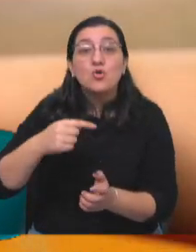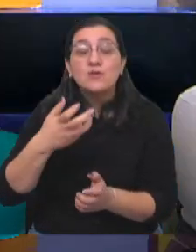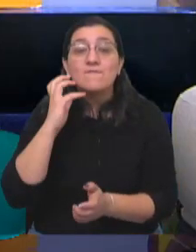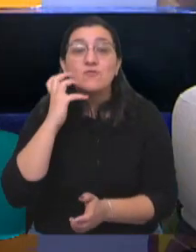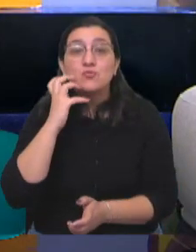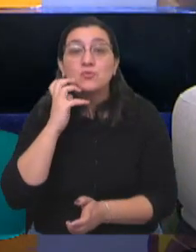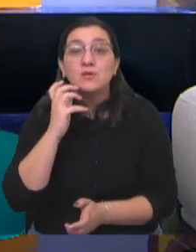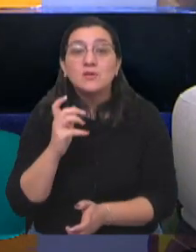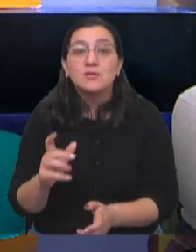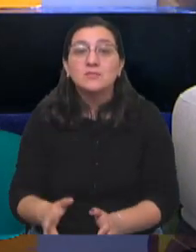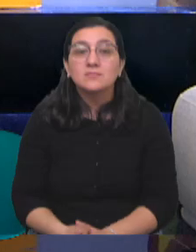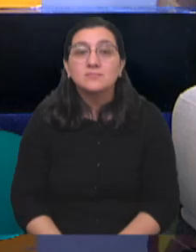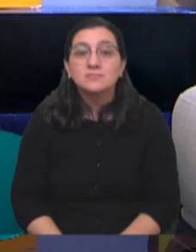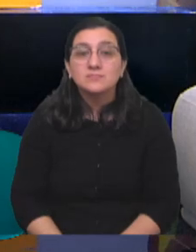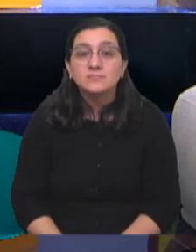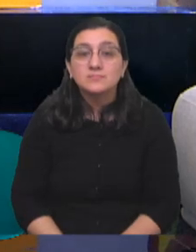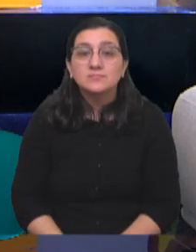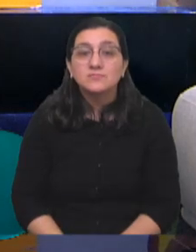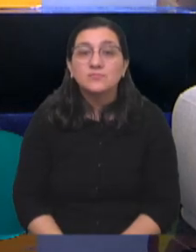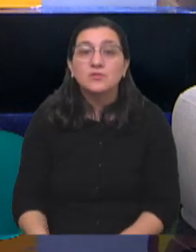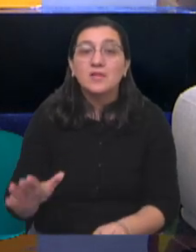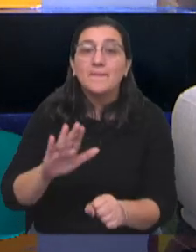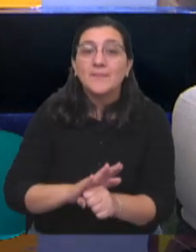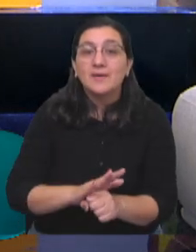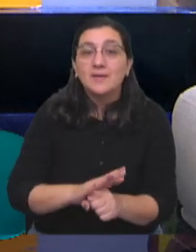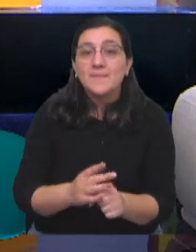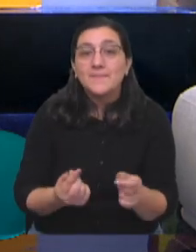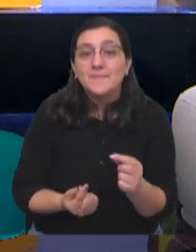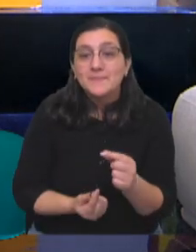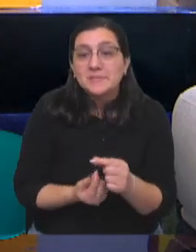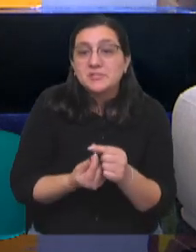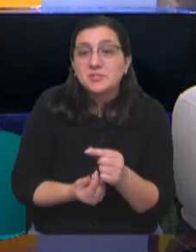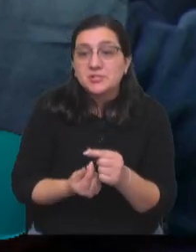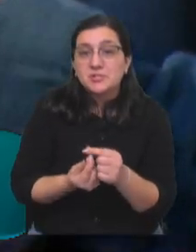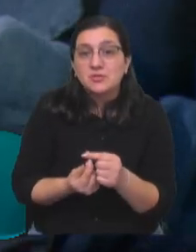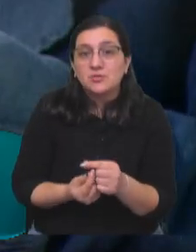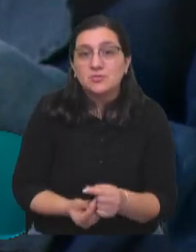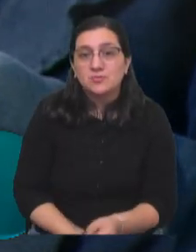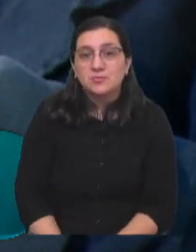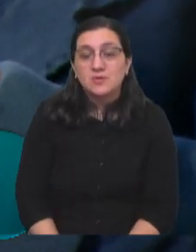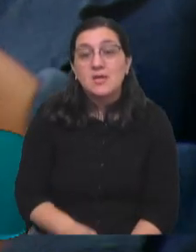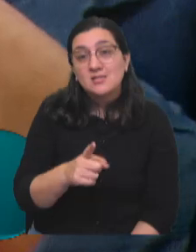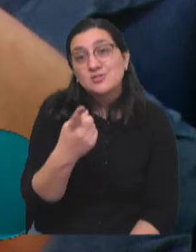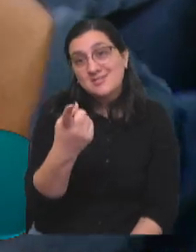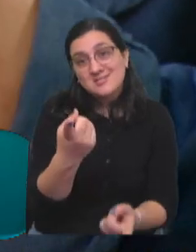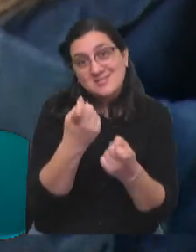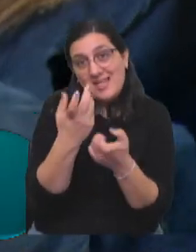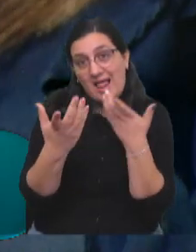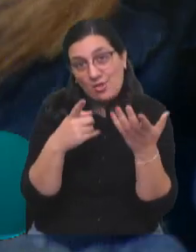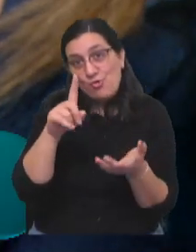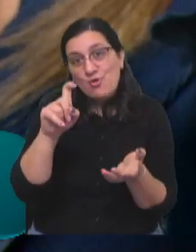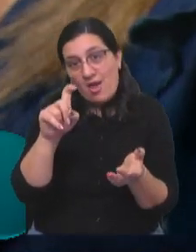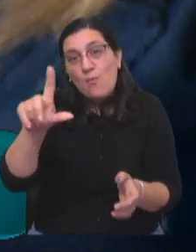lo que hicimos fue tapar atrás el pinchito que siempre hablamos. Esto iría en un recipiente con agua, ¿no? Claro.